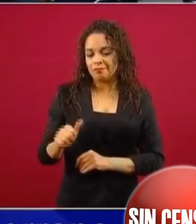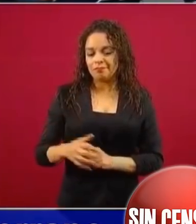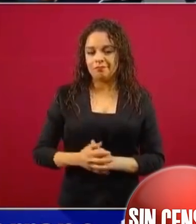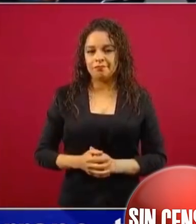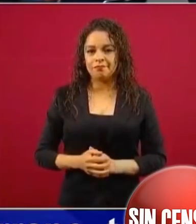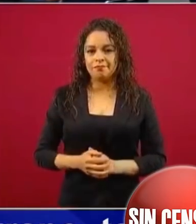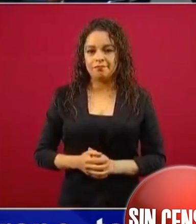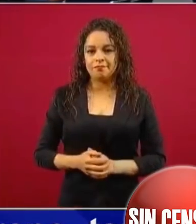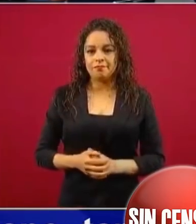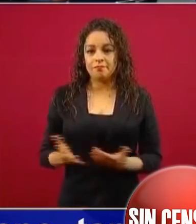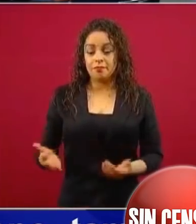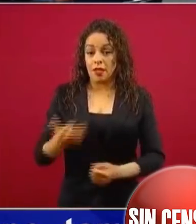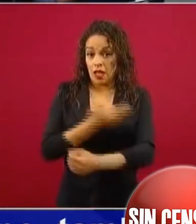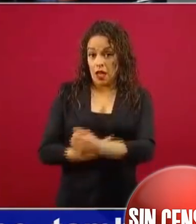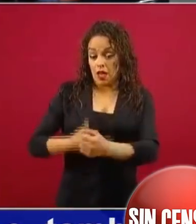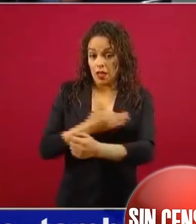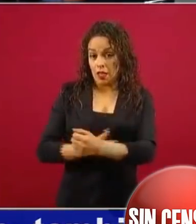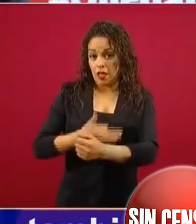la tarde-noche